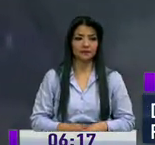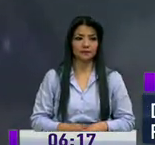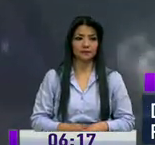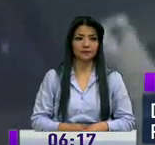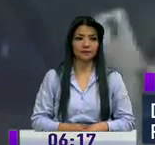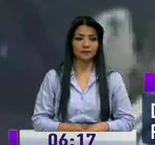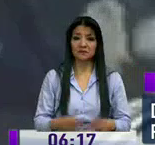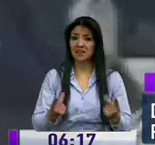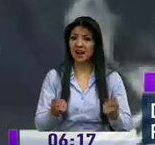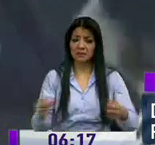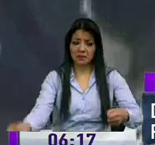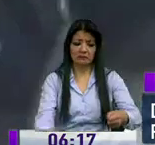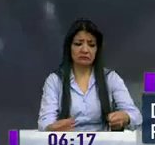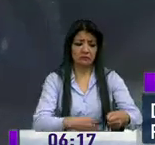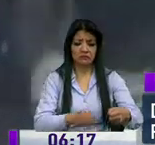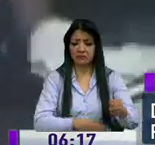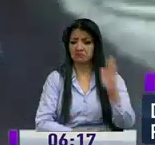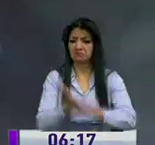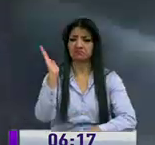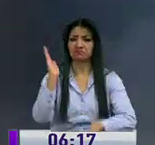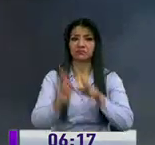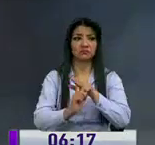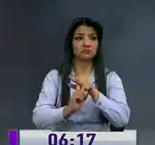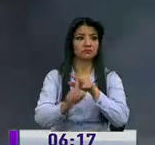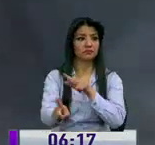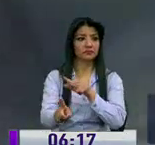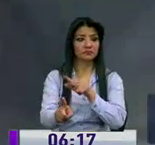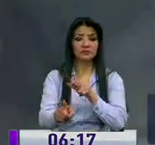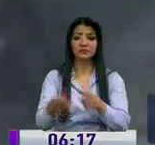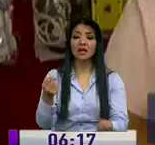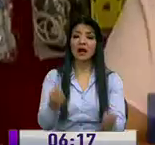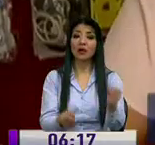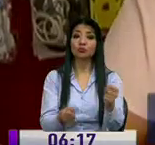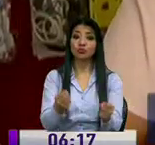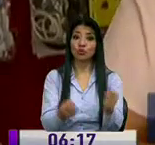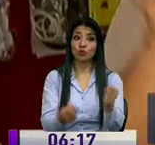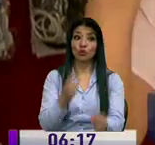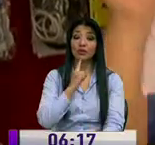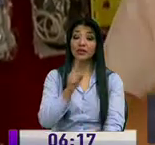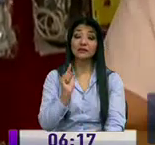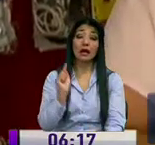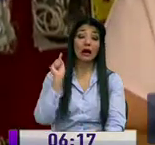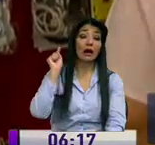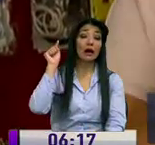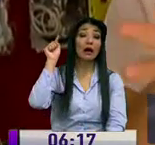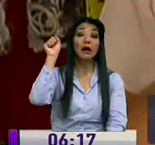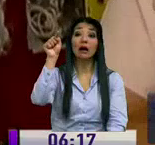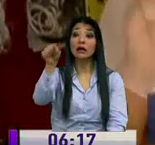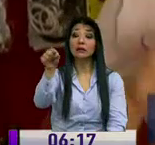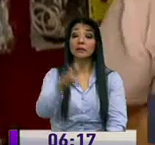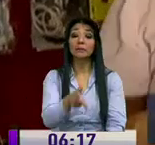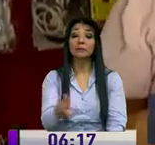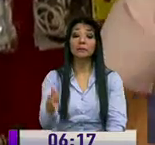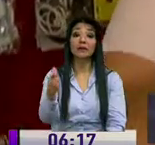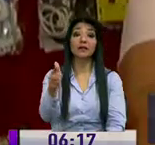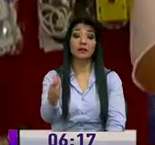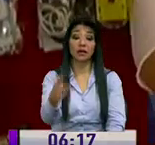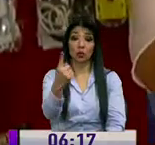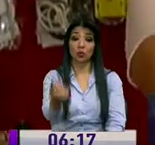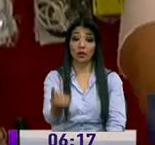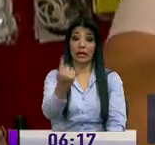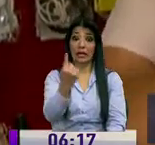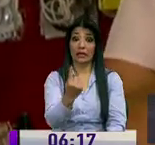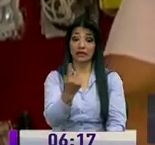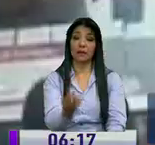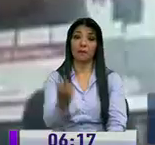Rápido guardó lo que más pudo y se fue. Y andaba en un auto que el auto se dice que estaba más adelante parqueado. Uno entró y el otro se quedó ahí